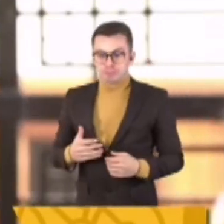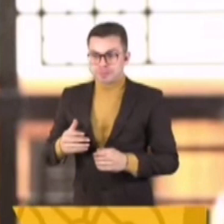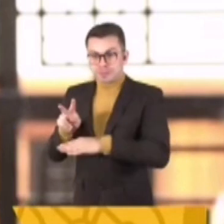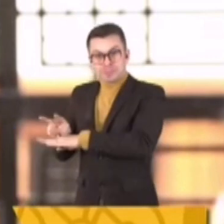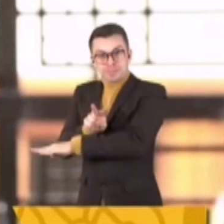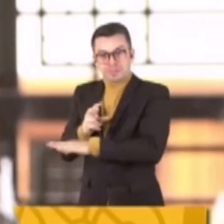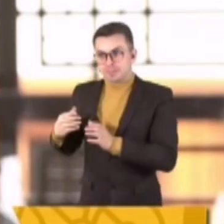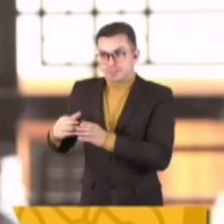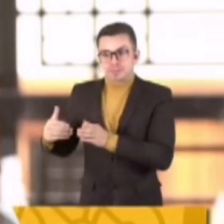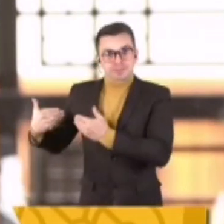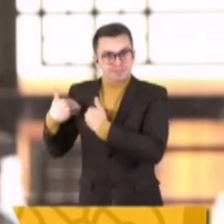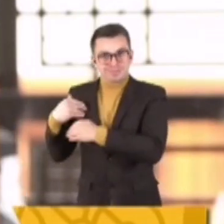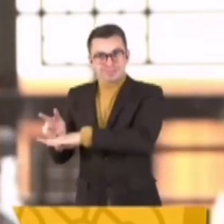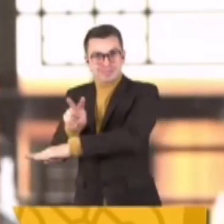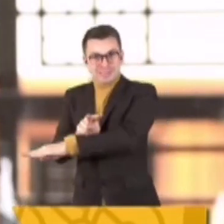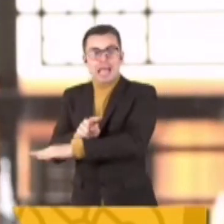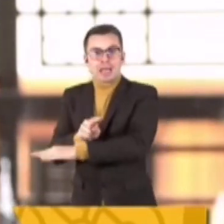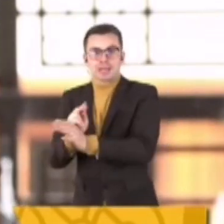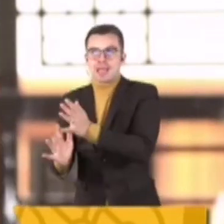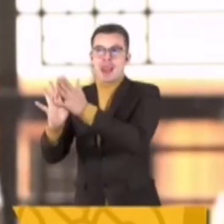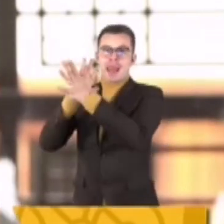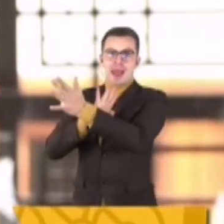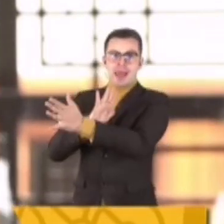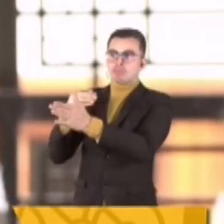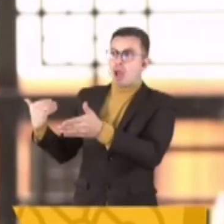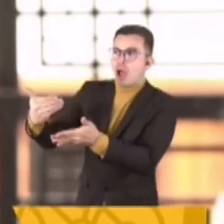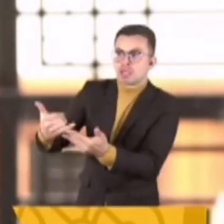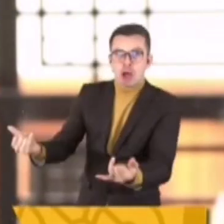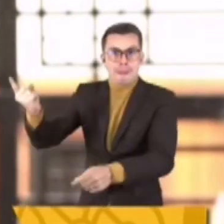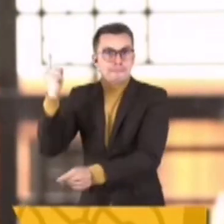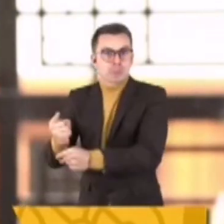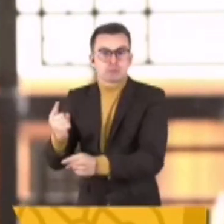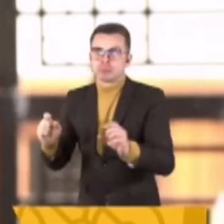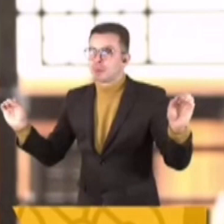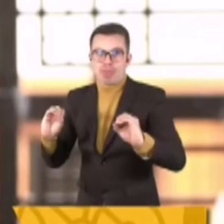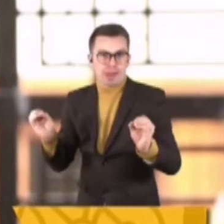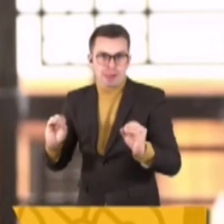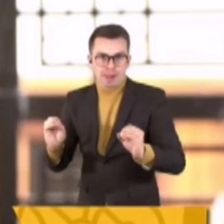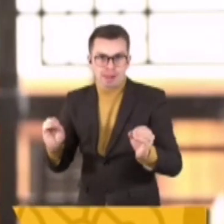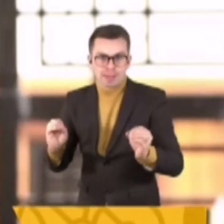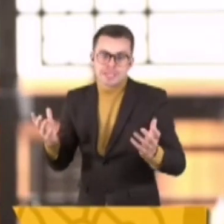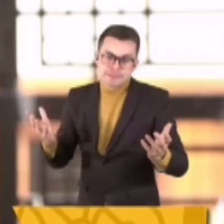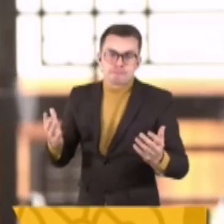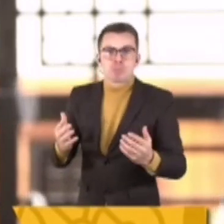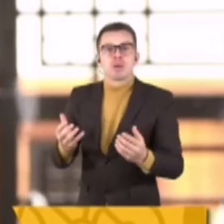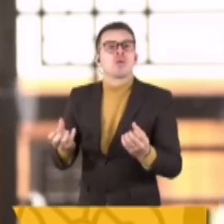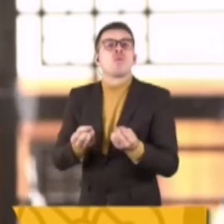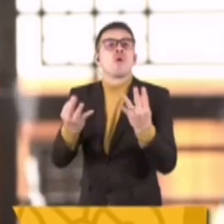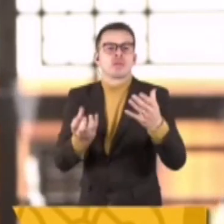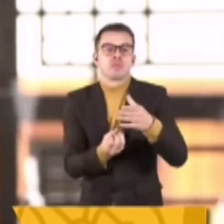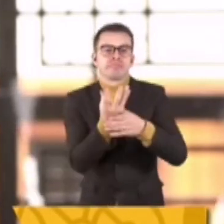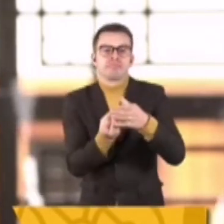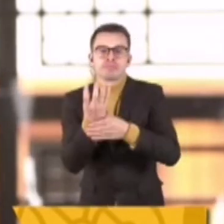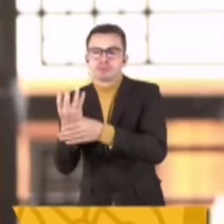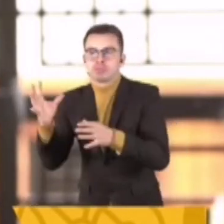interventoría nos ha informado de que no se cumplió el plazo establecido, nos ha informado que no todos los productos, son más de 300